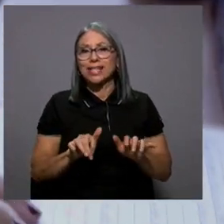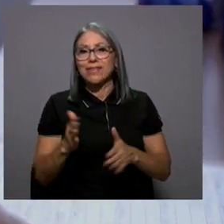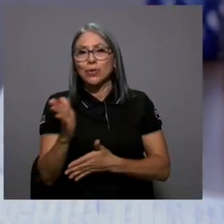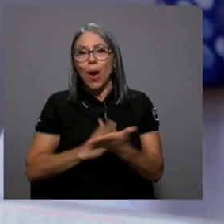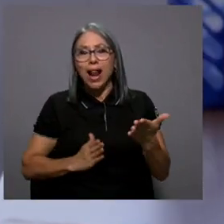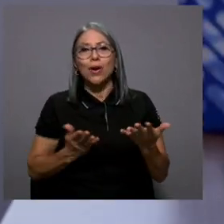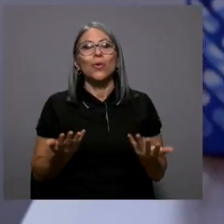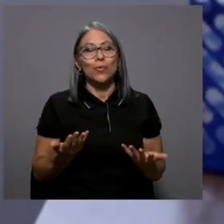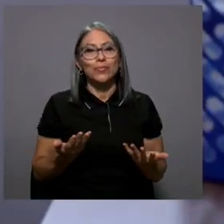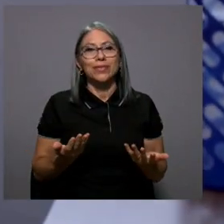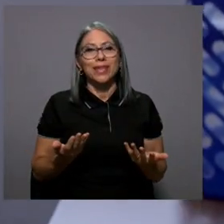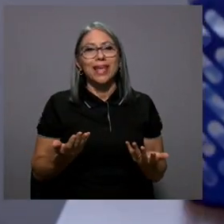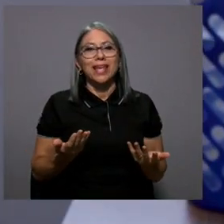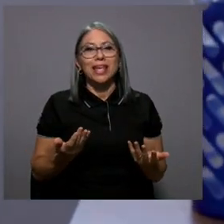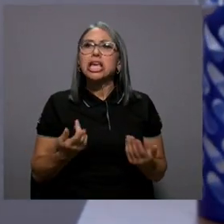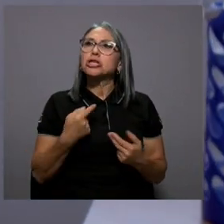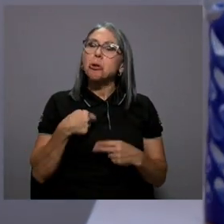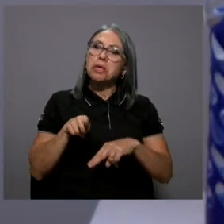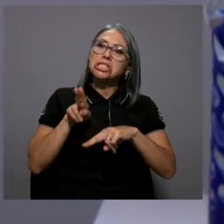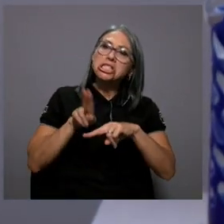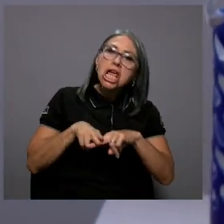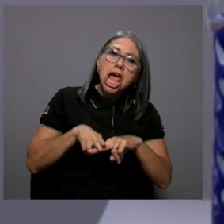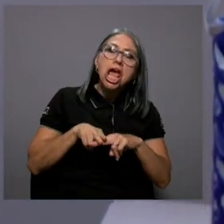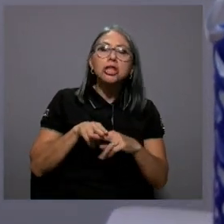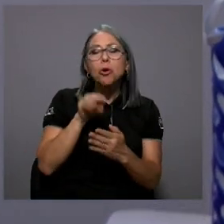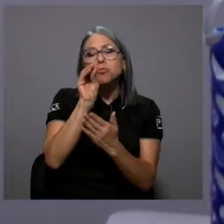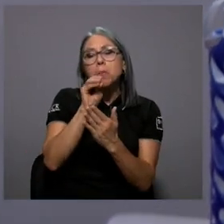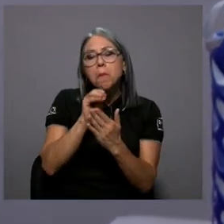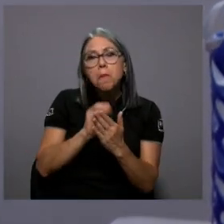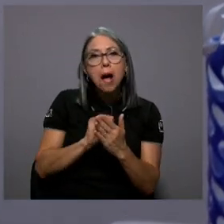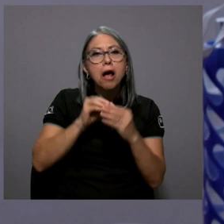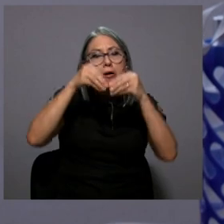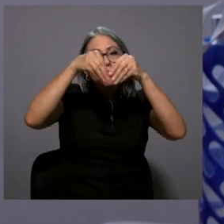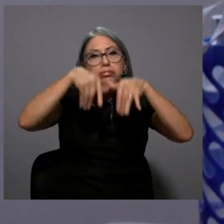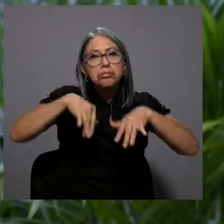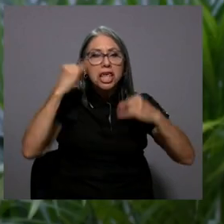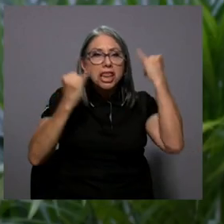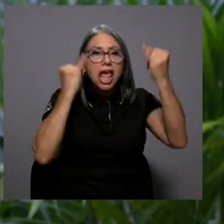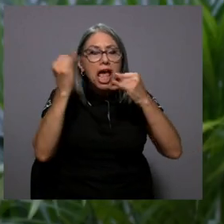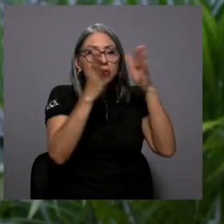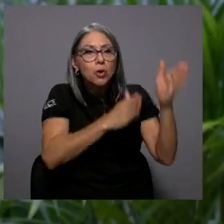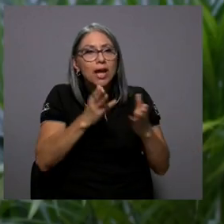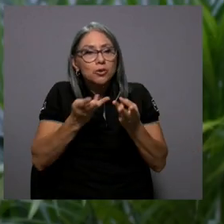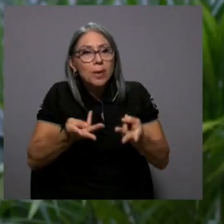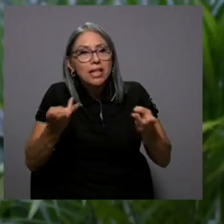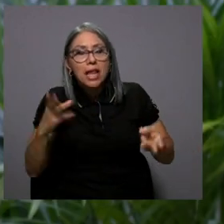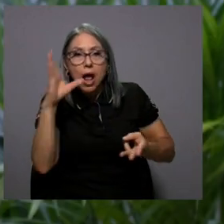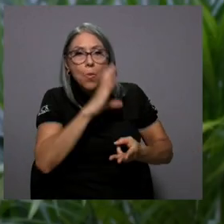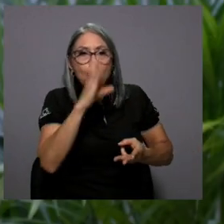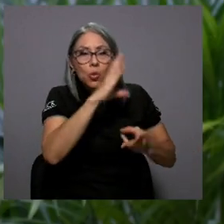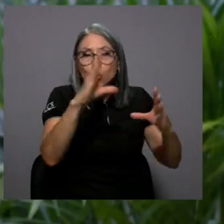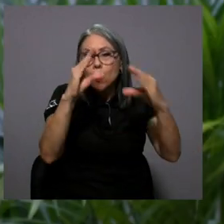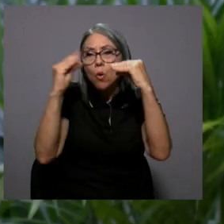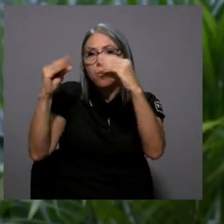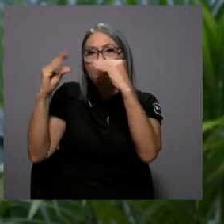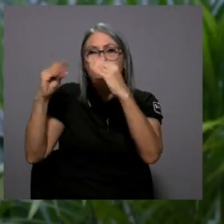ahorita, y me siento. Hago lluvia de ideas, organizo el material, busco los datos, etc.